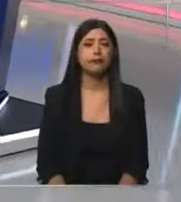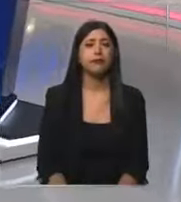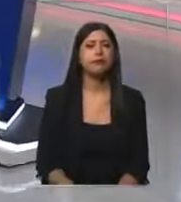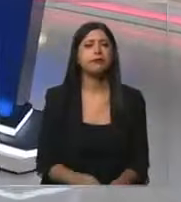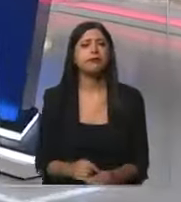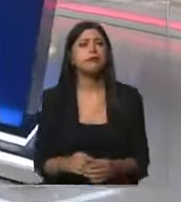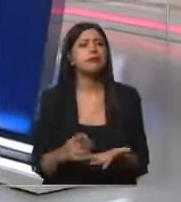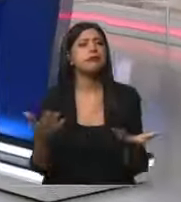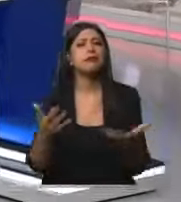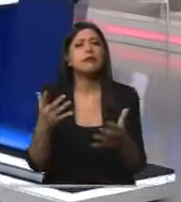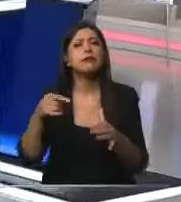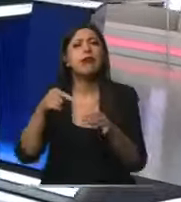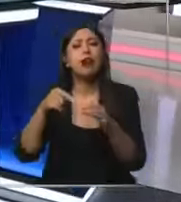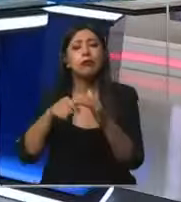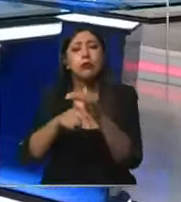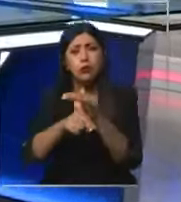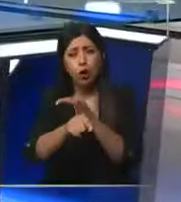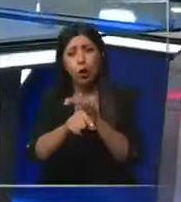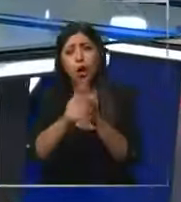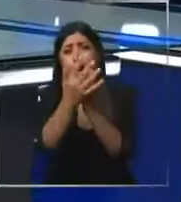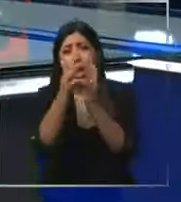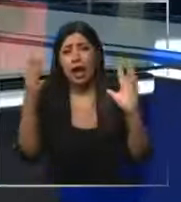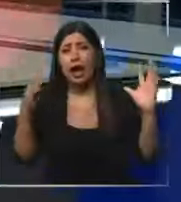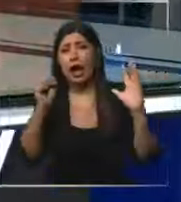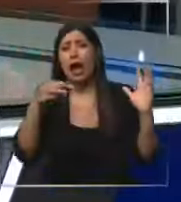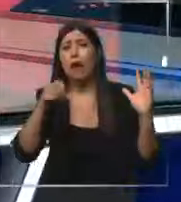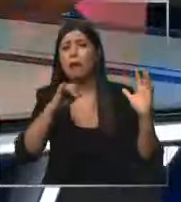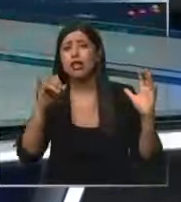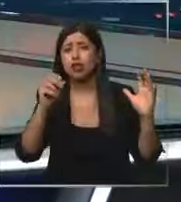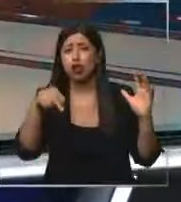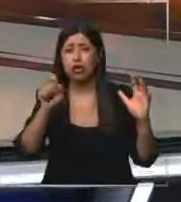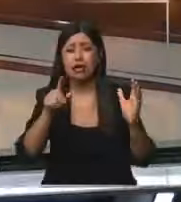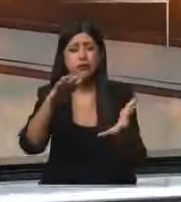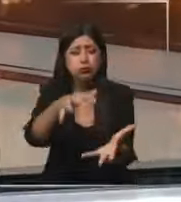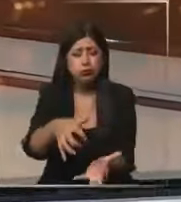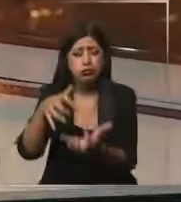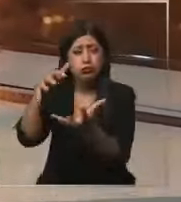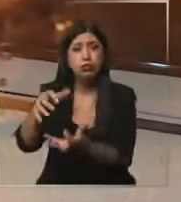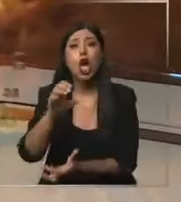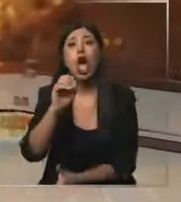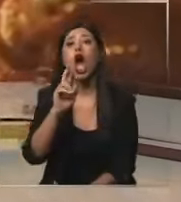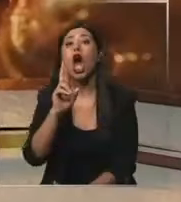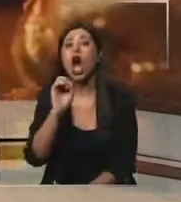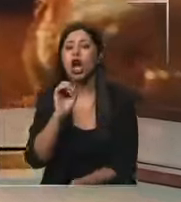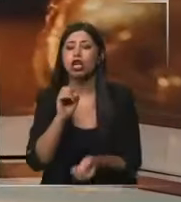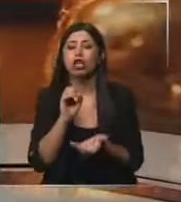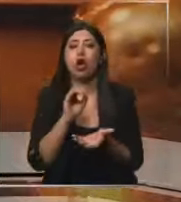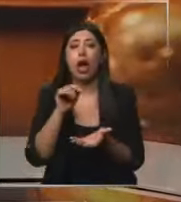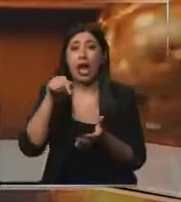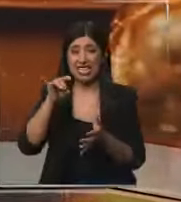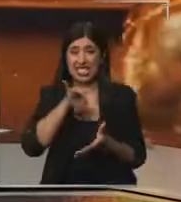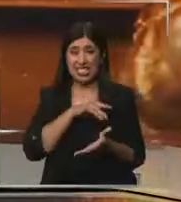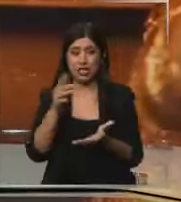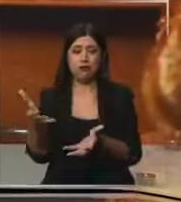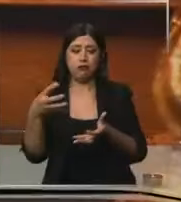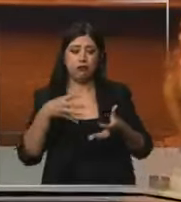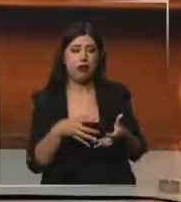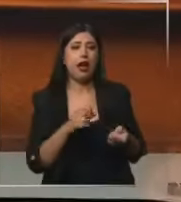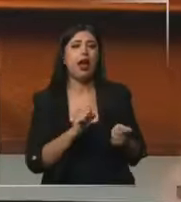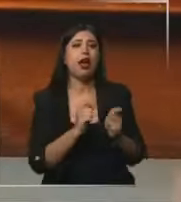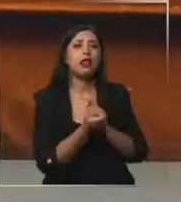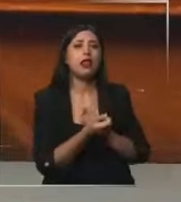Extraían oro de manera ilegal en el Amazonas y luego lo ingresaban a Chile para exportarlo a Dubái y Suiza como si el metal precioso fuera chileno.